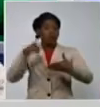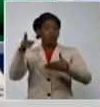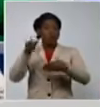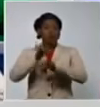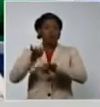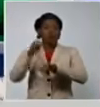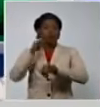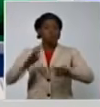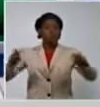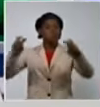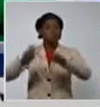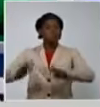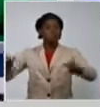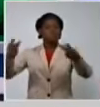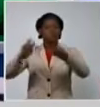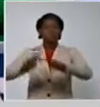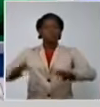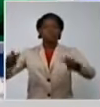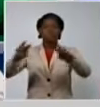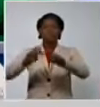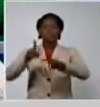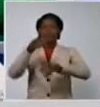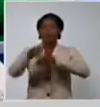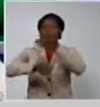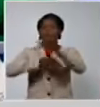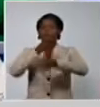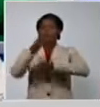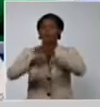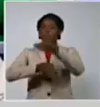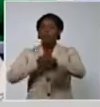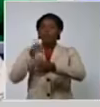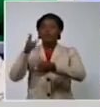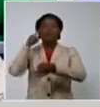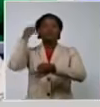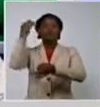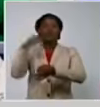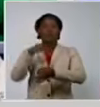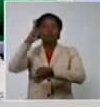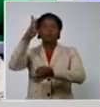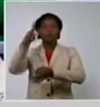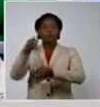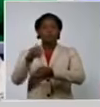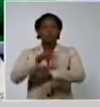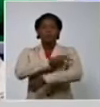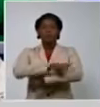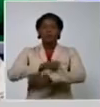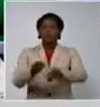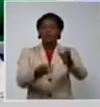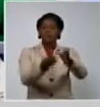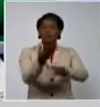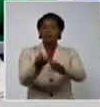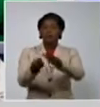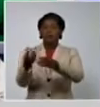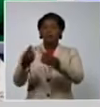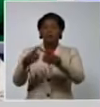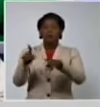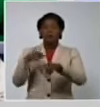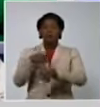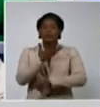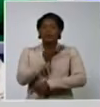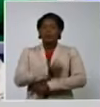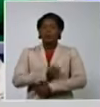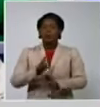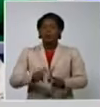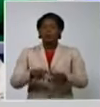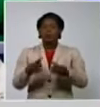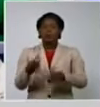regiones aumentan, quiénes tienen mayor control, pero lamentablemente el día de ayer